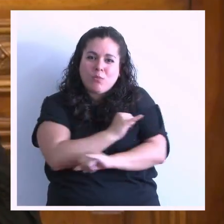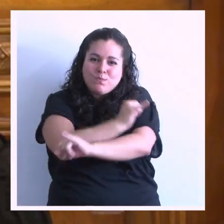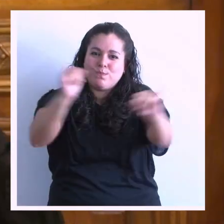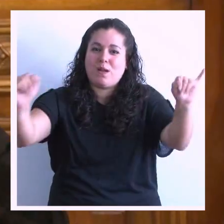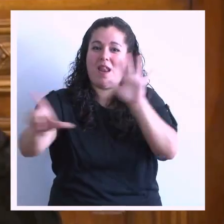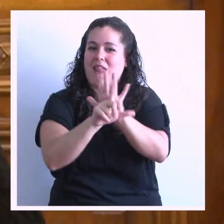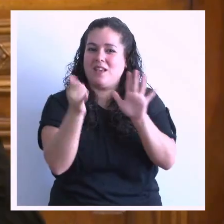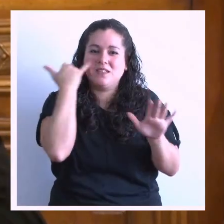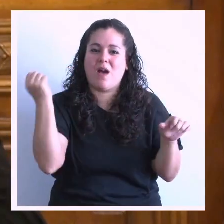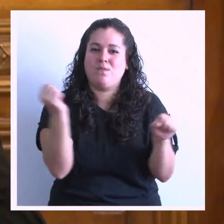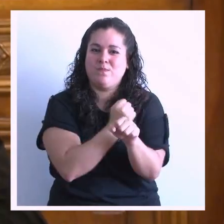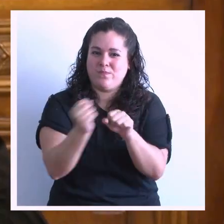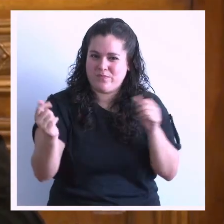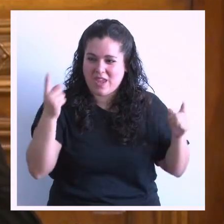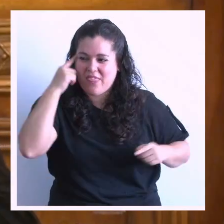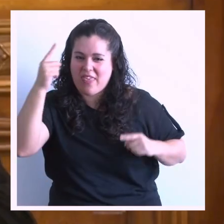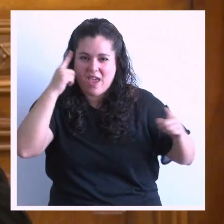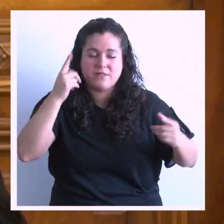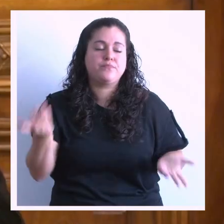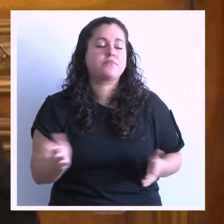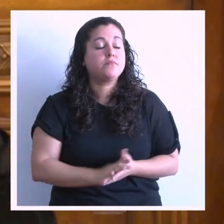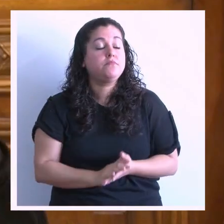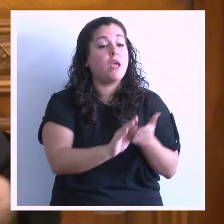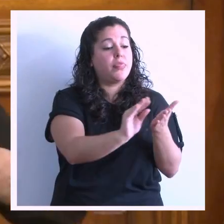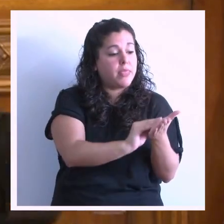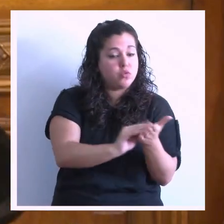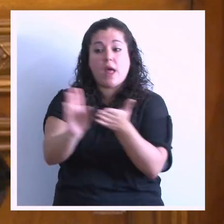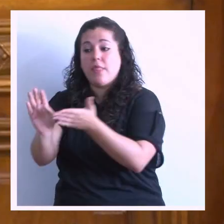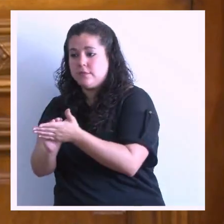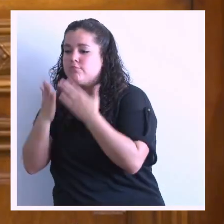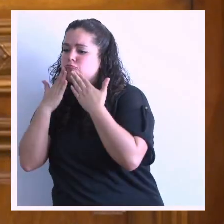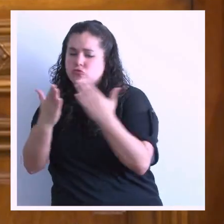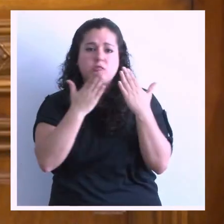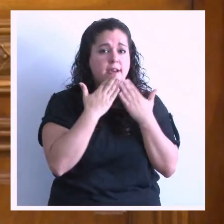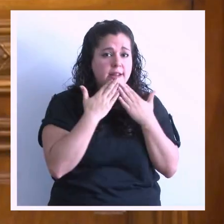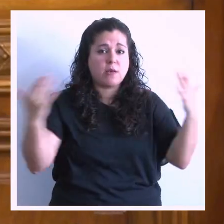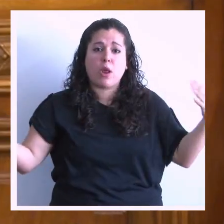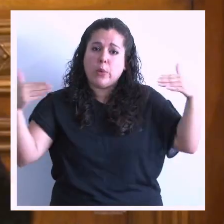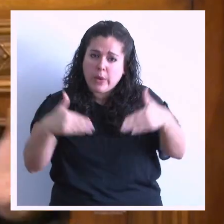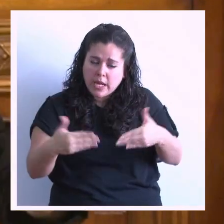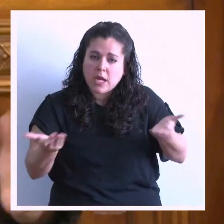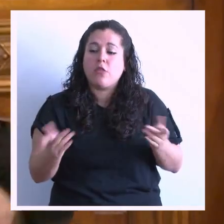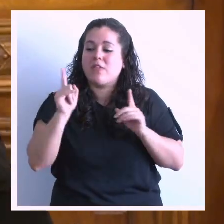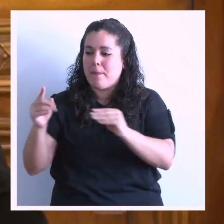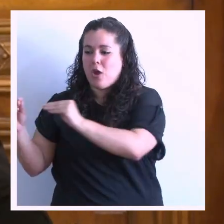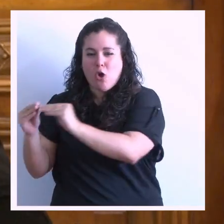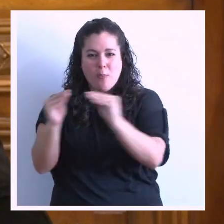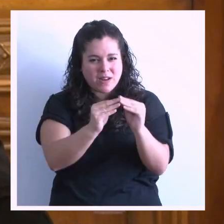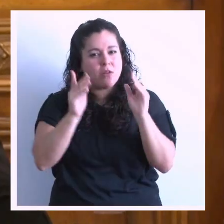Pueyrredón, Troyano, muchas gracias por haber venido, a los colegas también, a Raúl Graneros y a Mario Fiore por haber participado